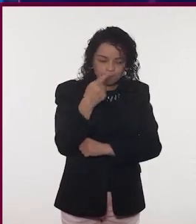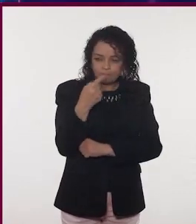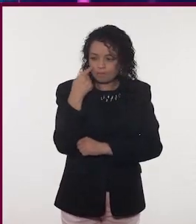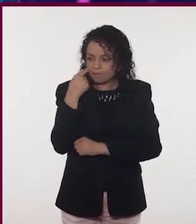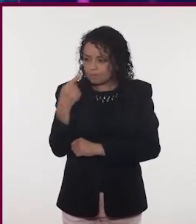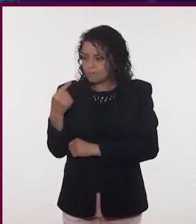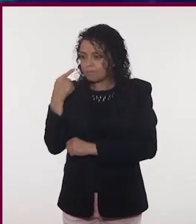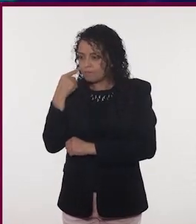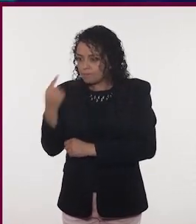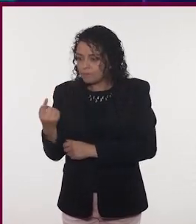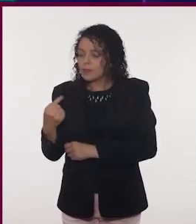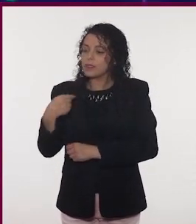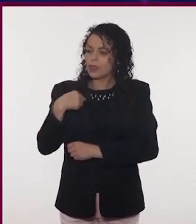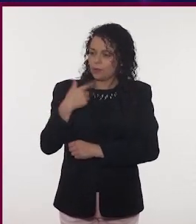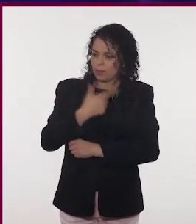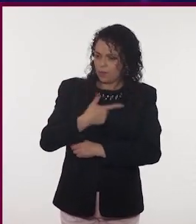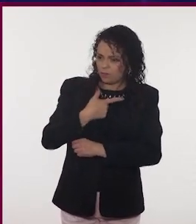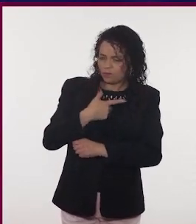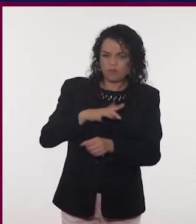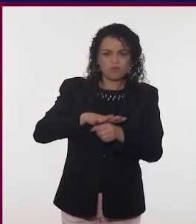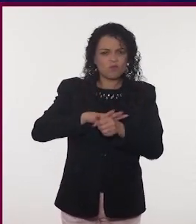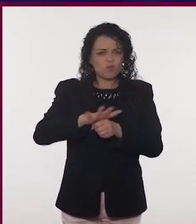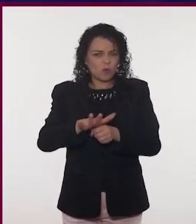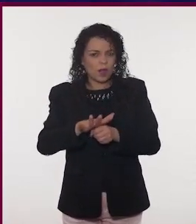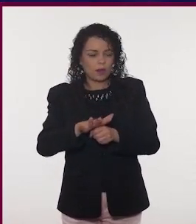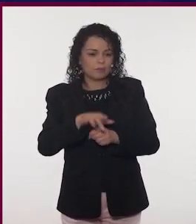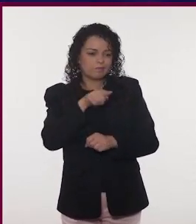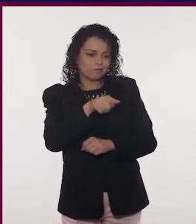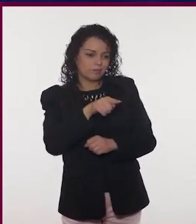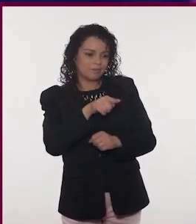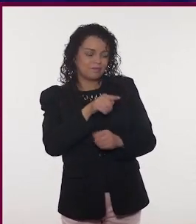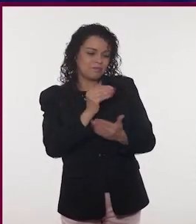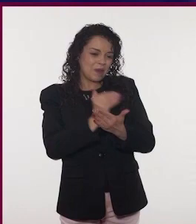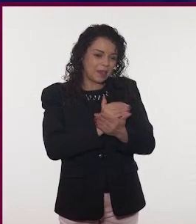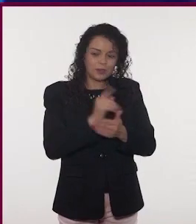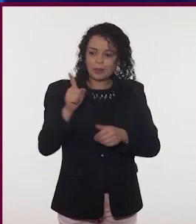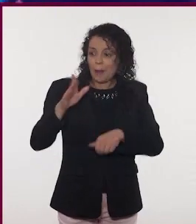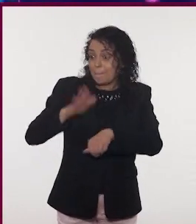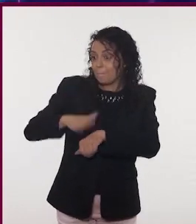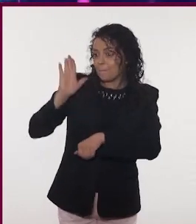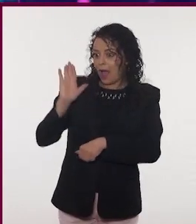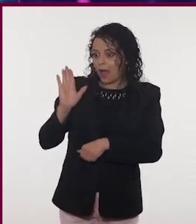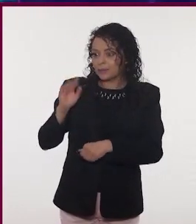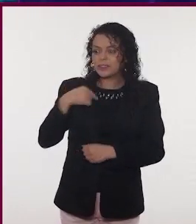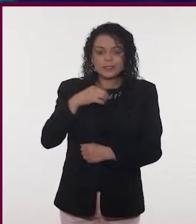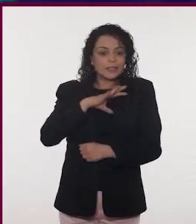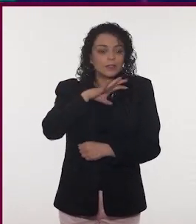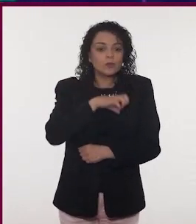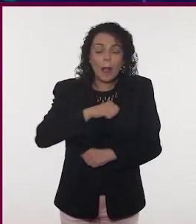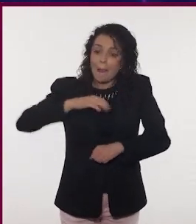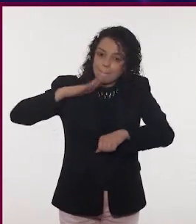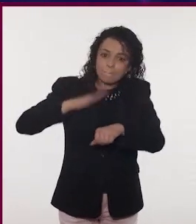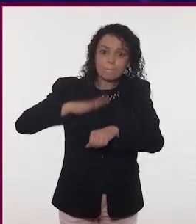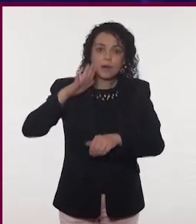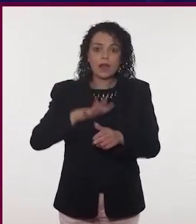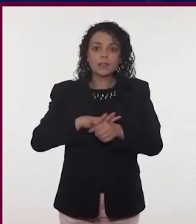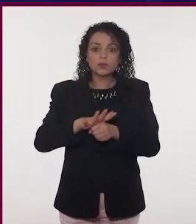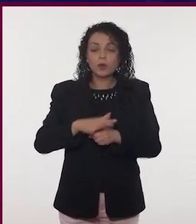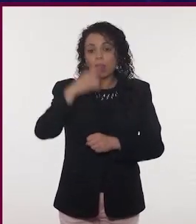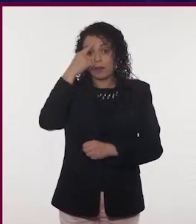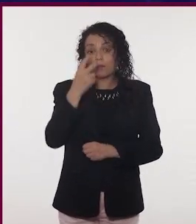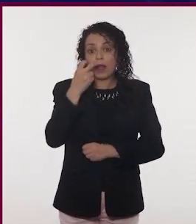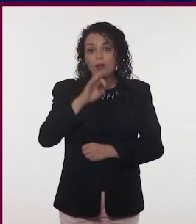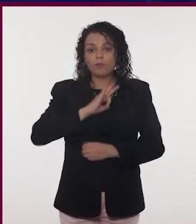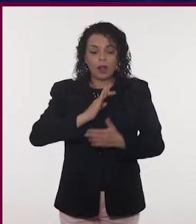ir viendo qué me gusta, qué me gusta más, qué me encanta, porque yo creo que tenemos que empezar a clasificar.